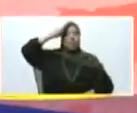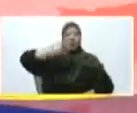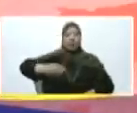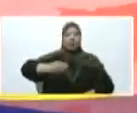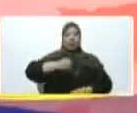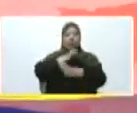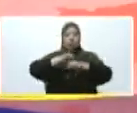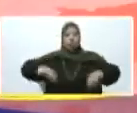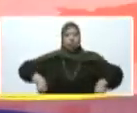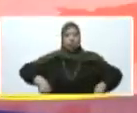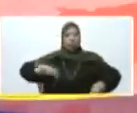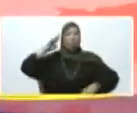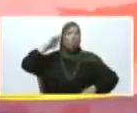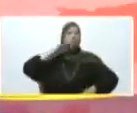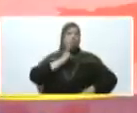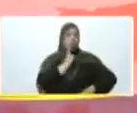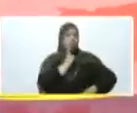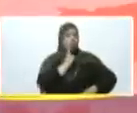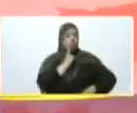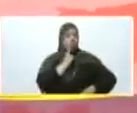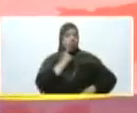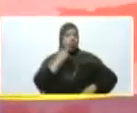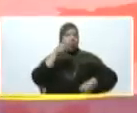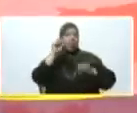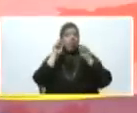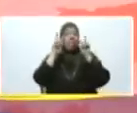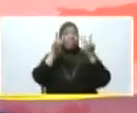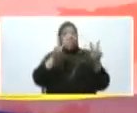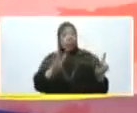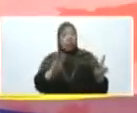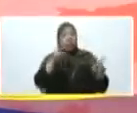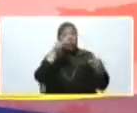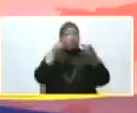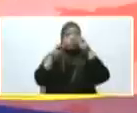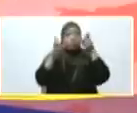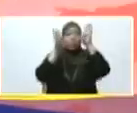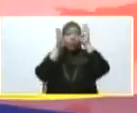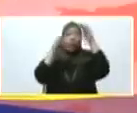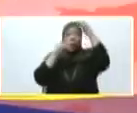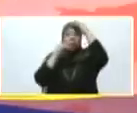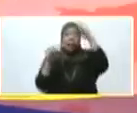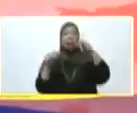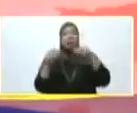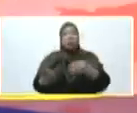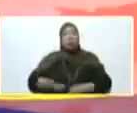Bolivariana, hay que estar alerta, atentos y de pie,